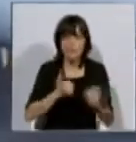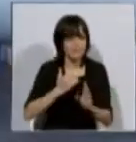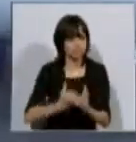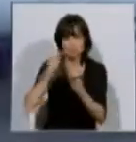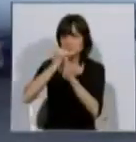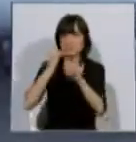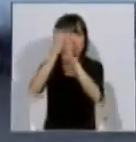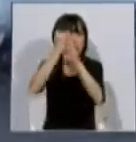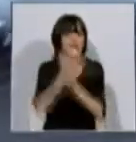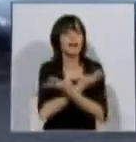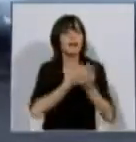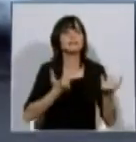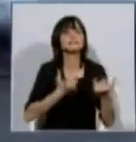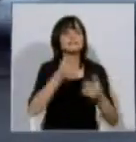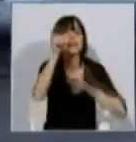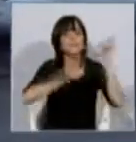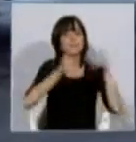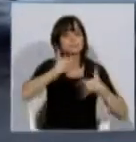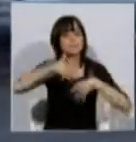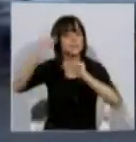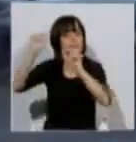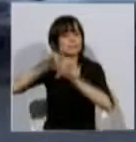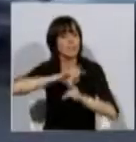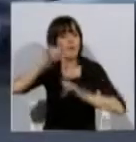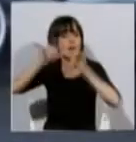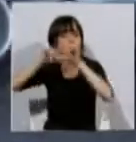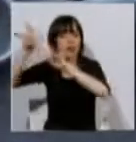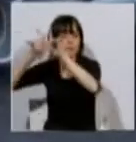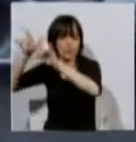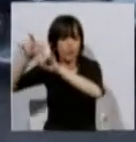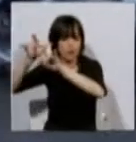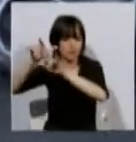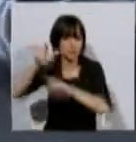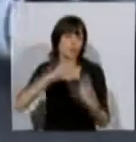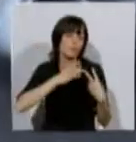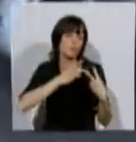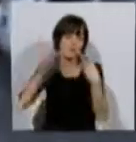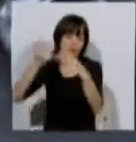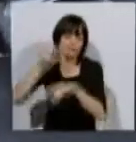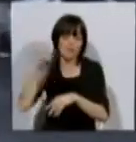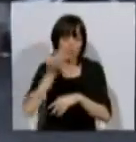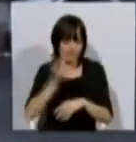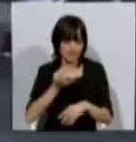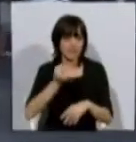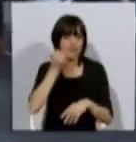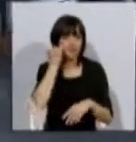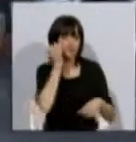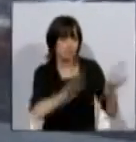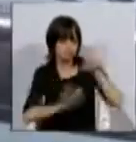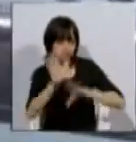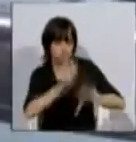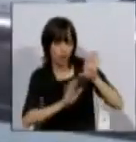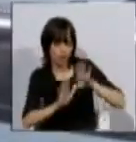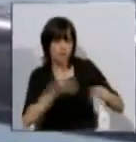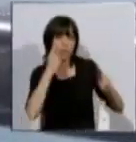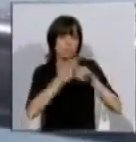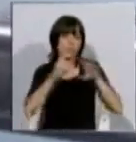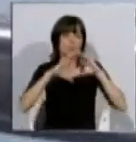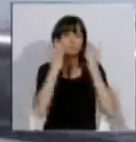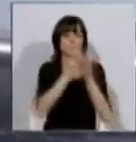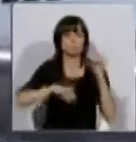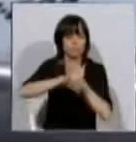la cantidad de pasajeros transportados en los vuelos especiales y los vuelos programados a Brasil durante el Mundial. Más